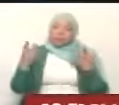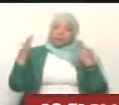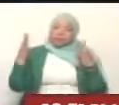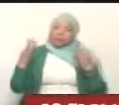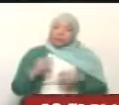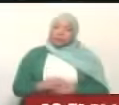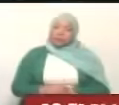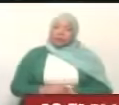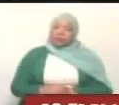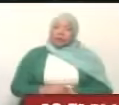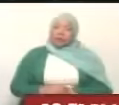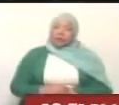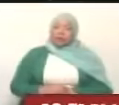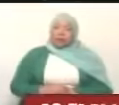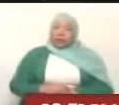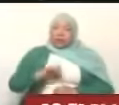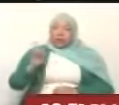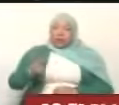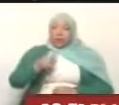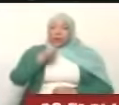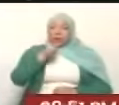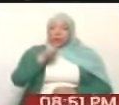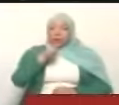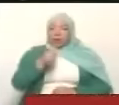Esa es la primera consigna.